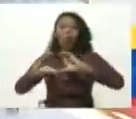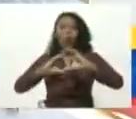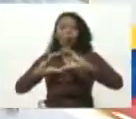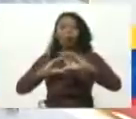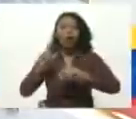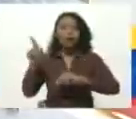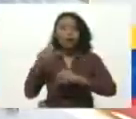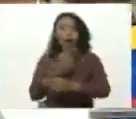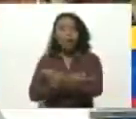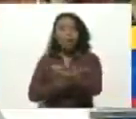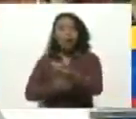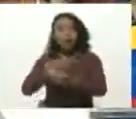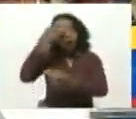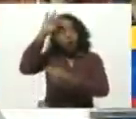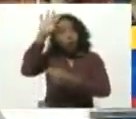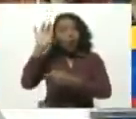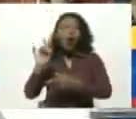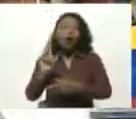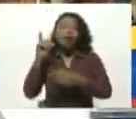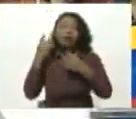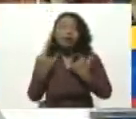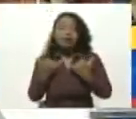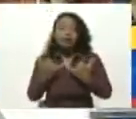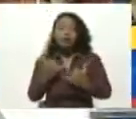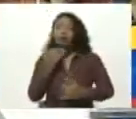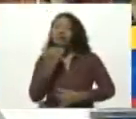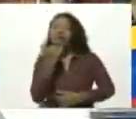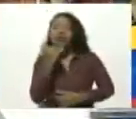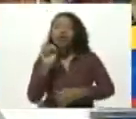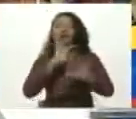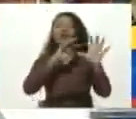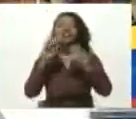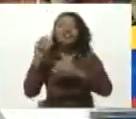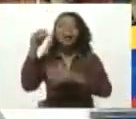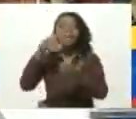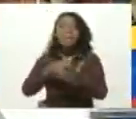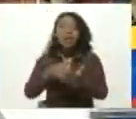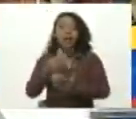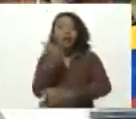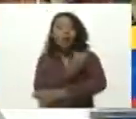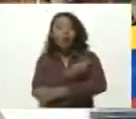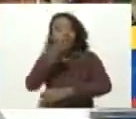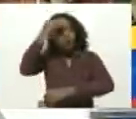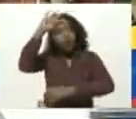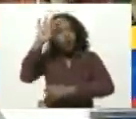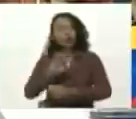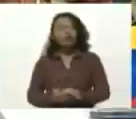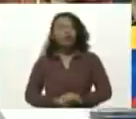hermanos cubanos. Recientemente llegaron 900.000 vacunas de Cuba.